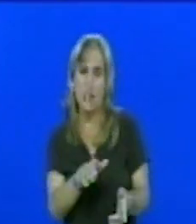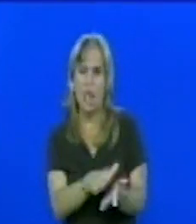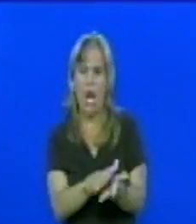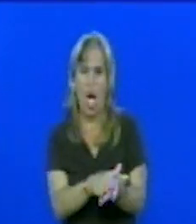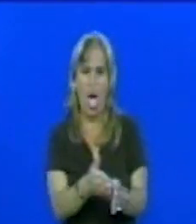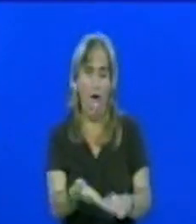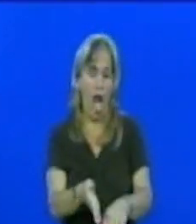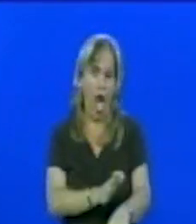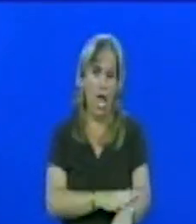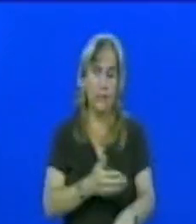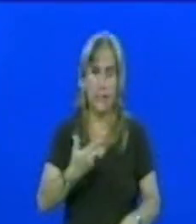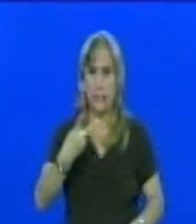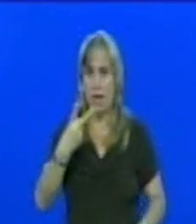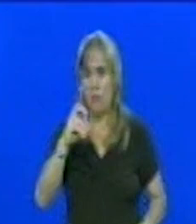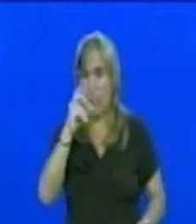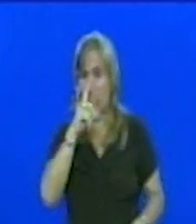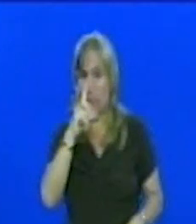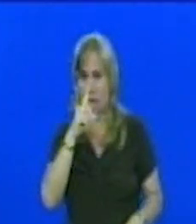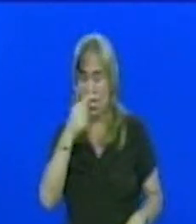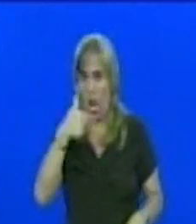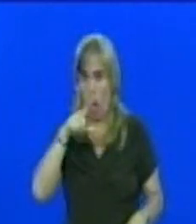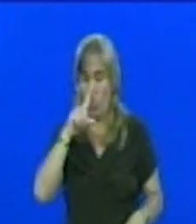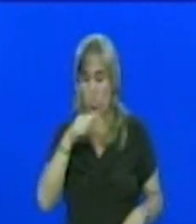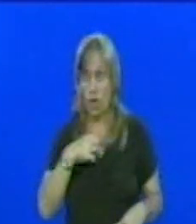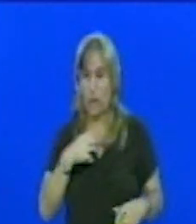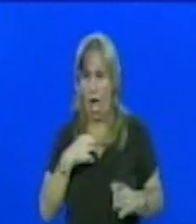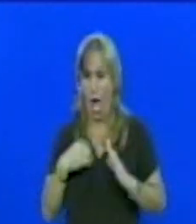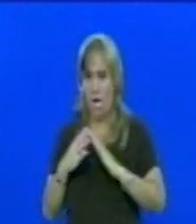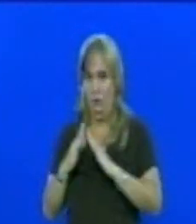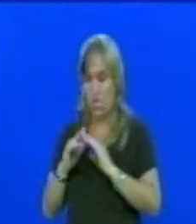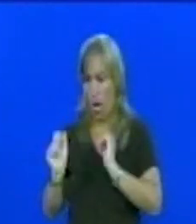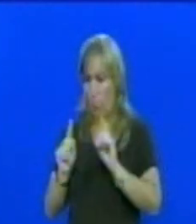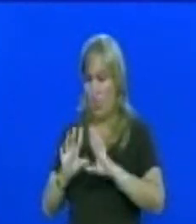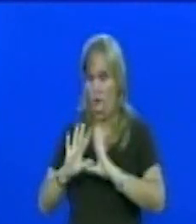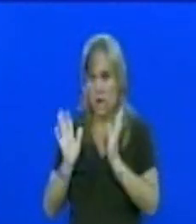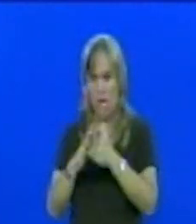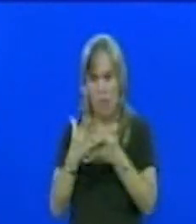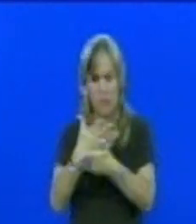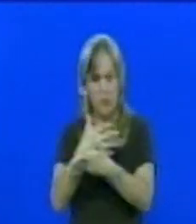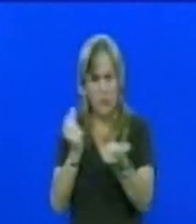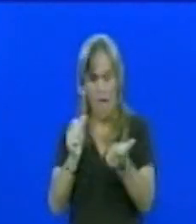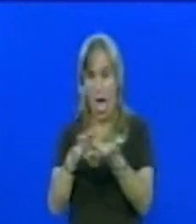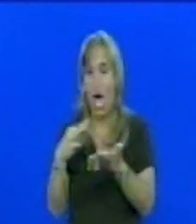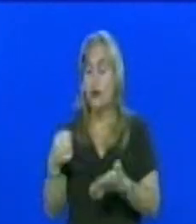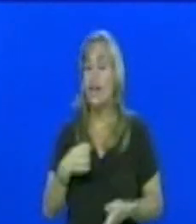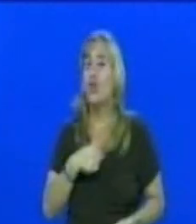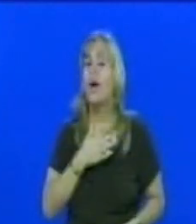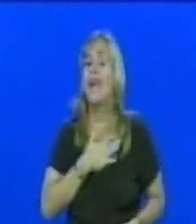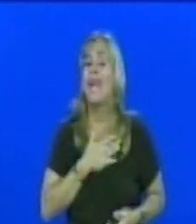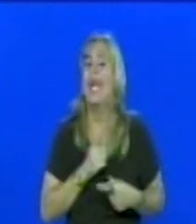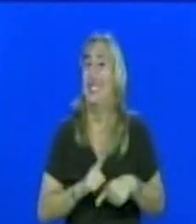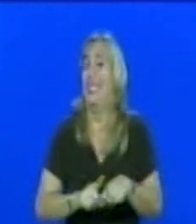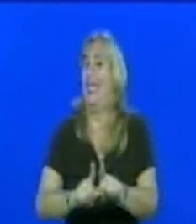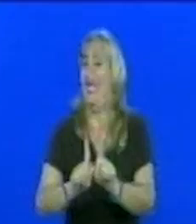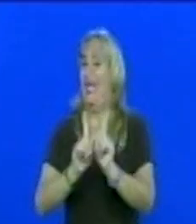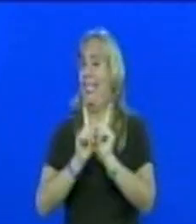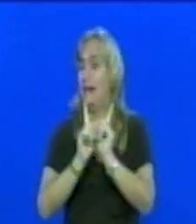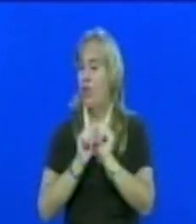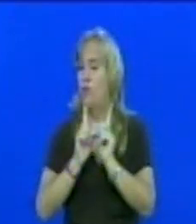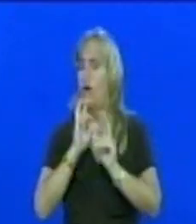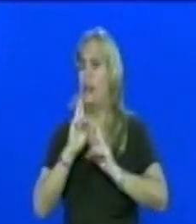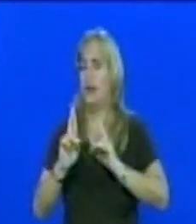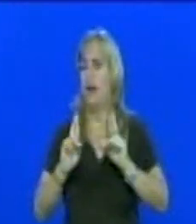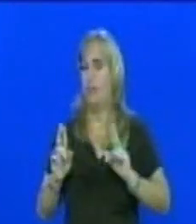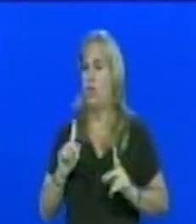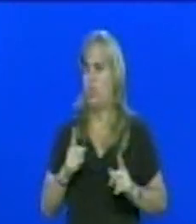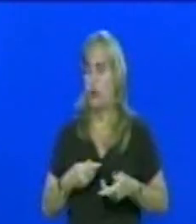20 de junio eh la población en su totalidad Ese es las ambiciones que nosotros pretendemos y darle respuesta que